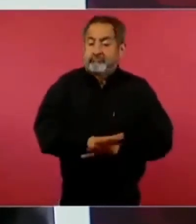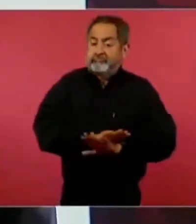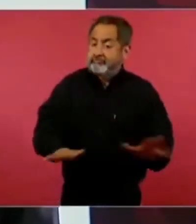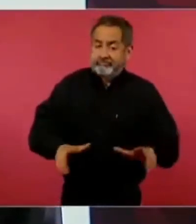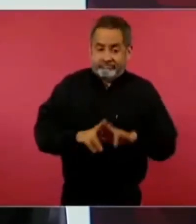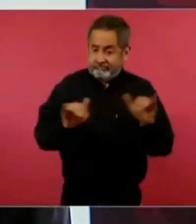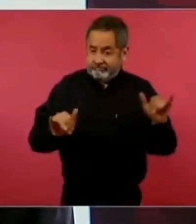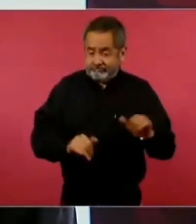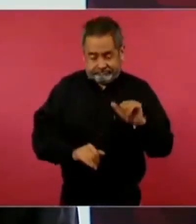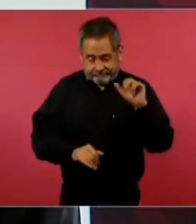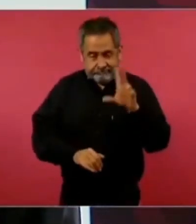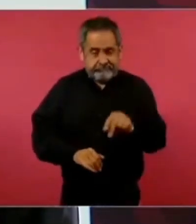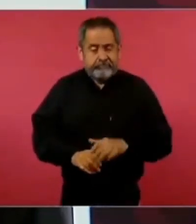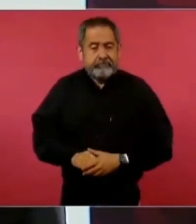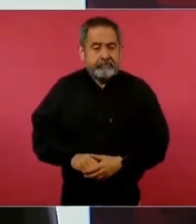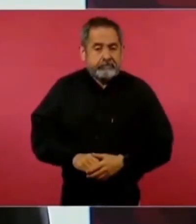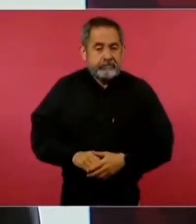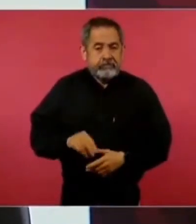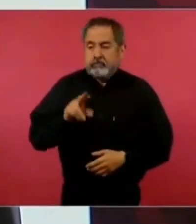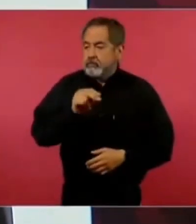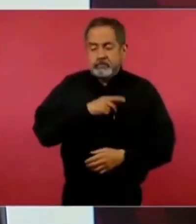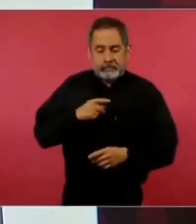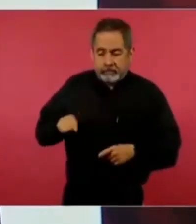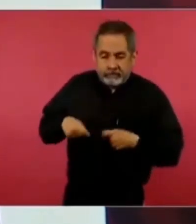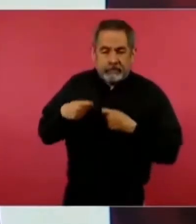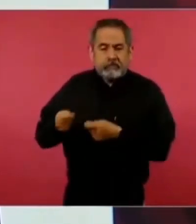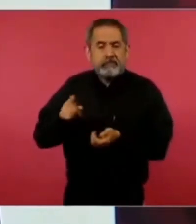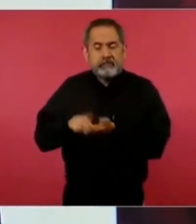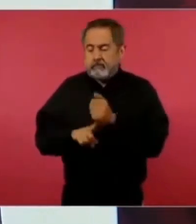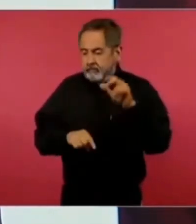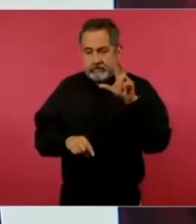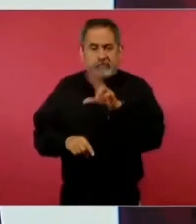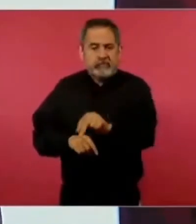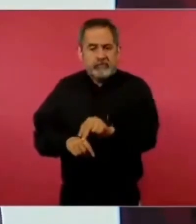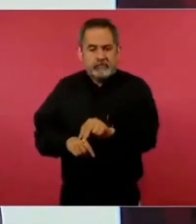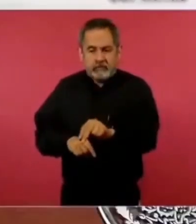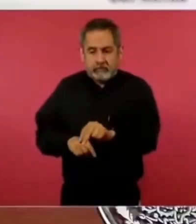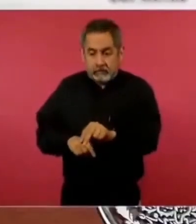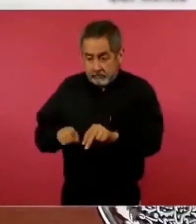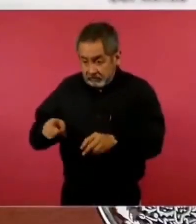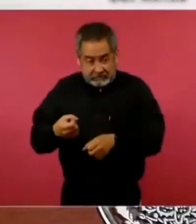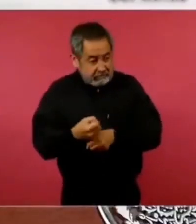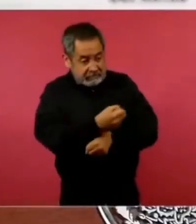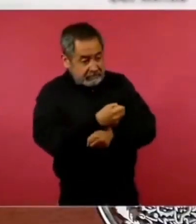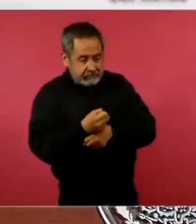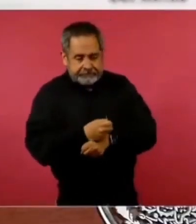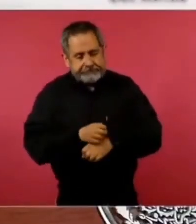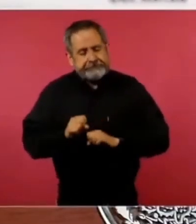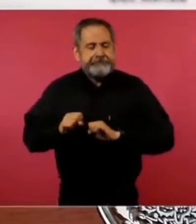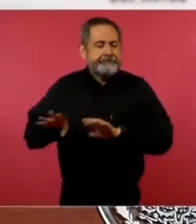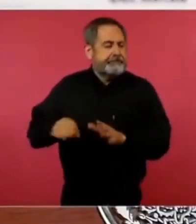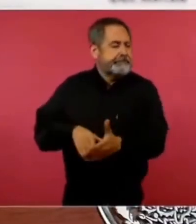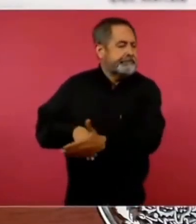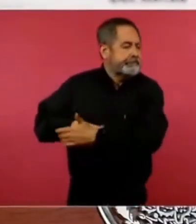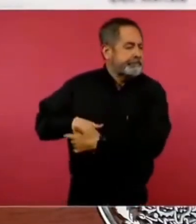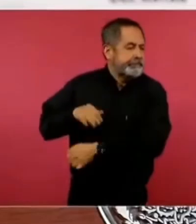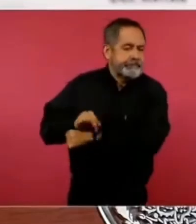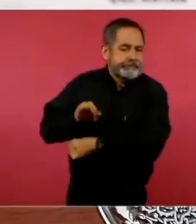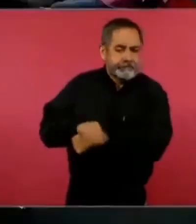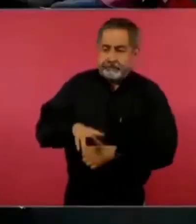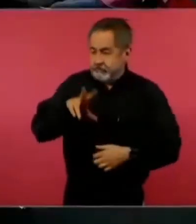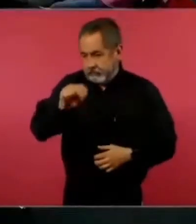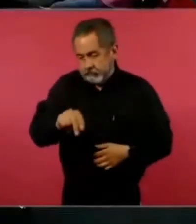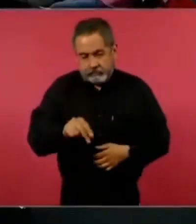que no se les otorgue impunidad. porque no por el